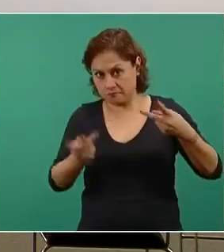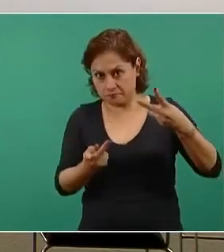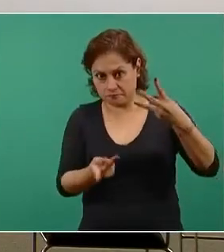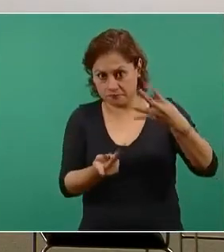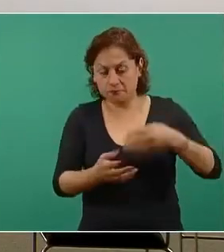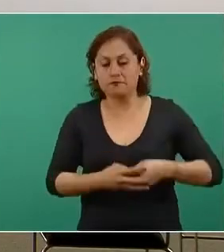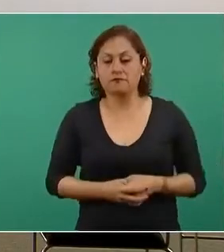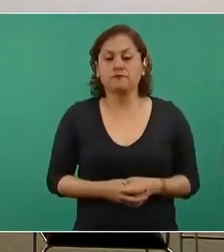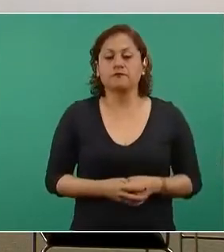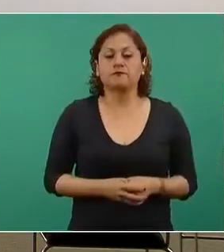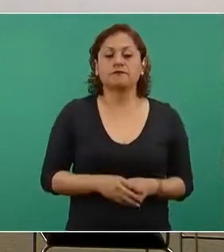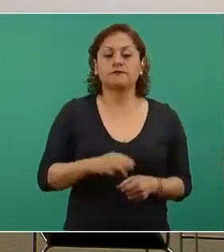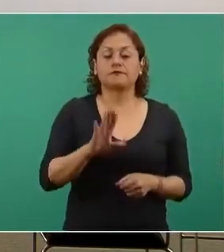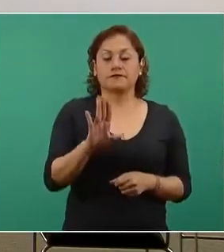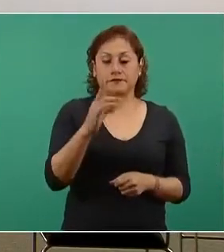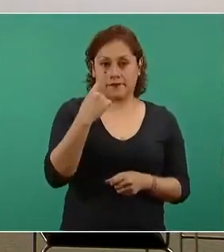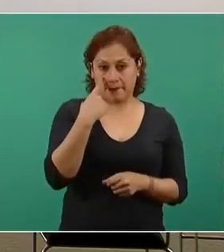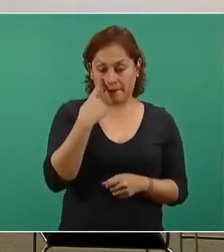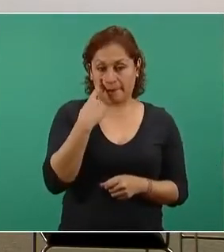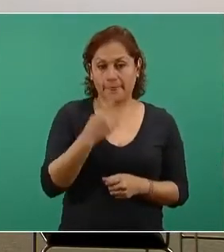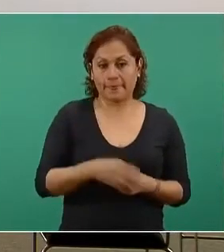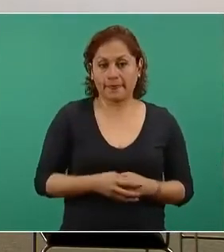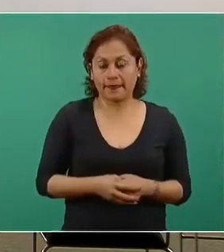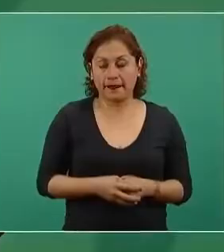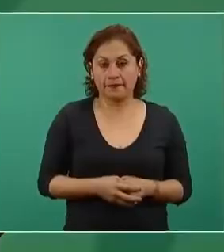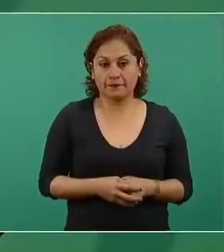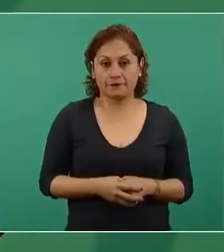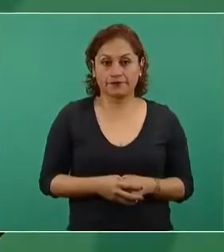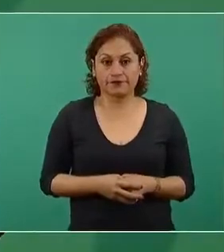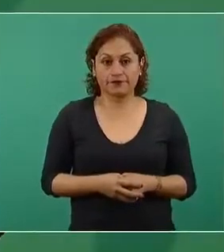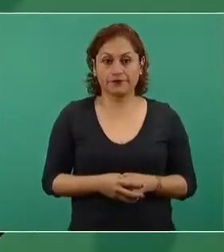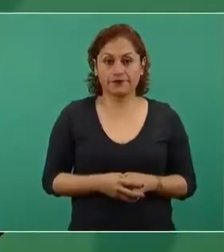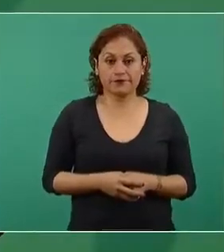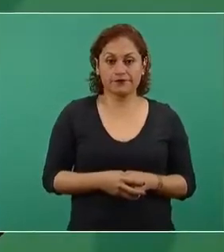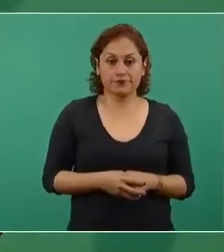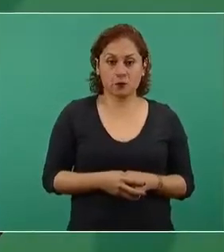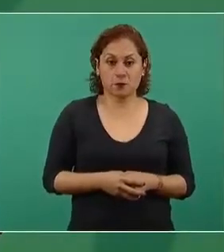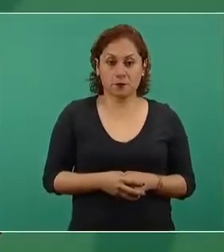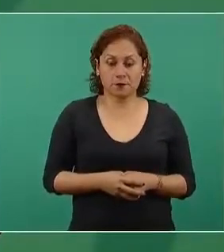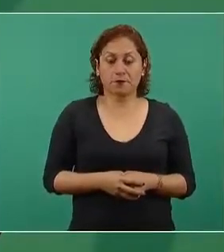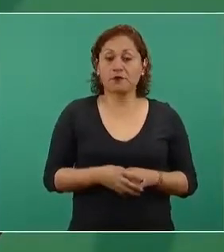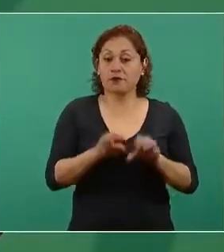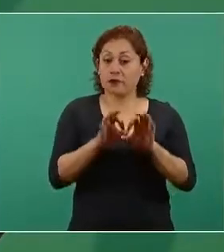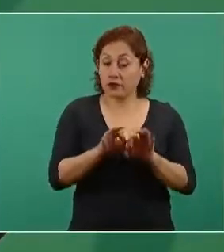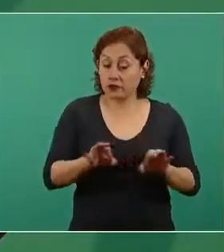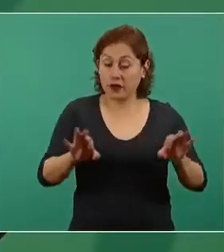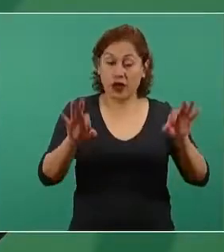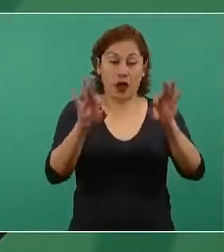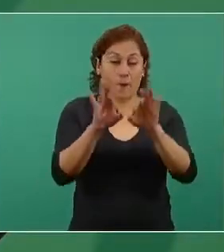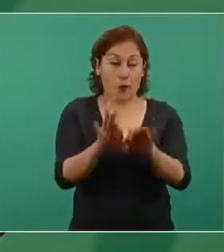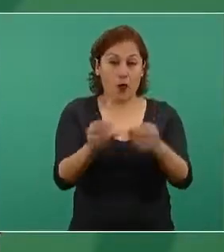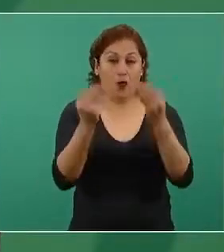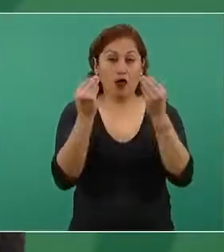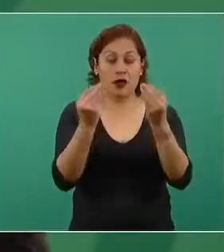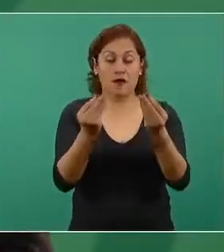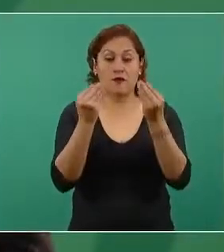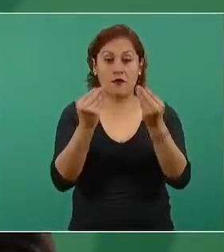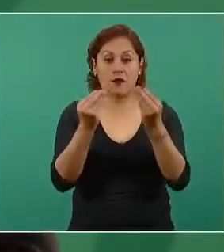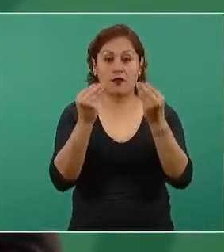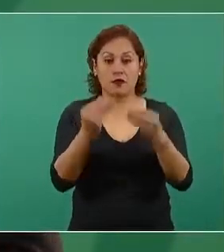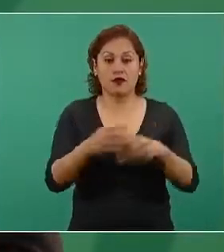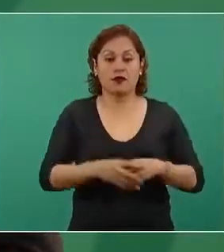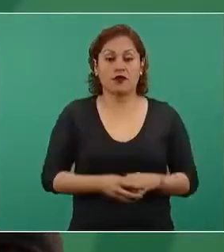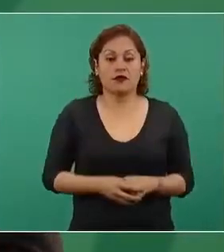pues contestamos esa primero. Creo que es altamente relevante identificar que esto